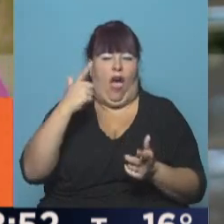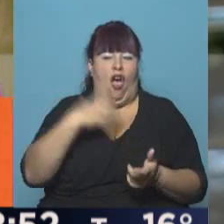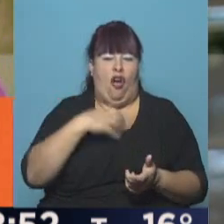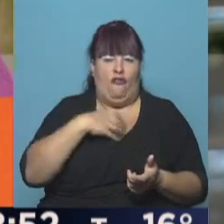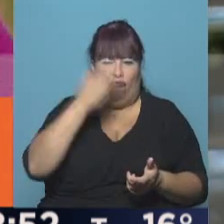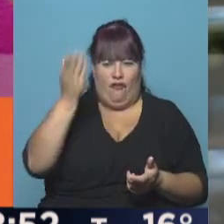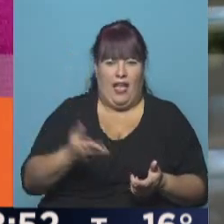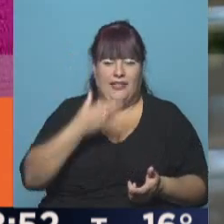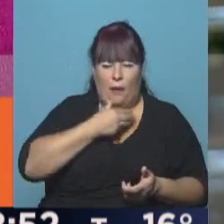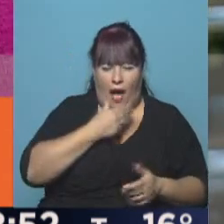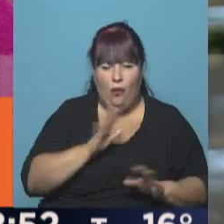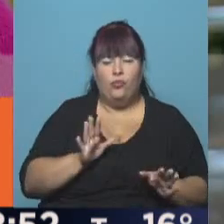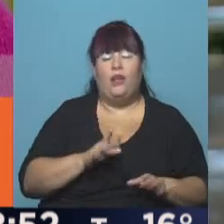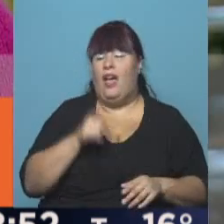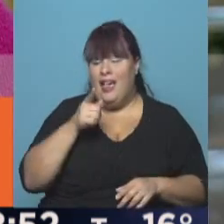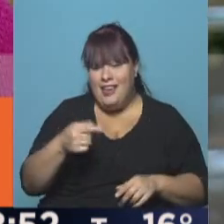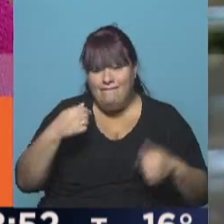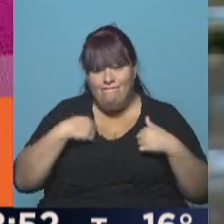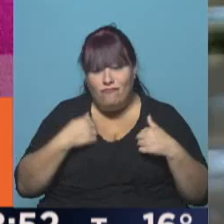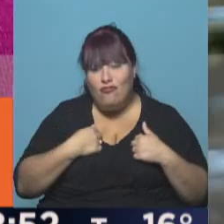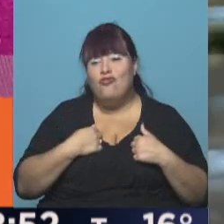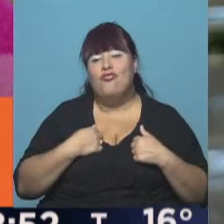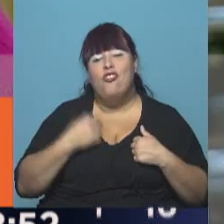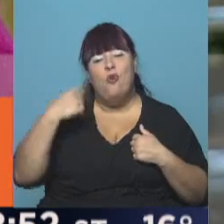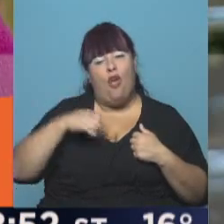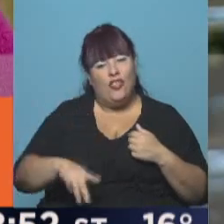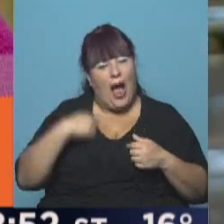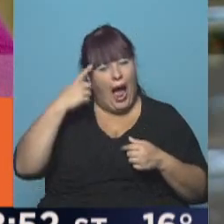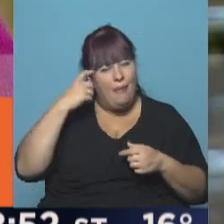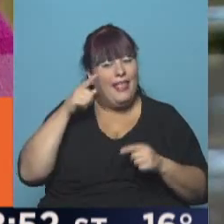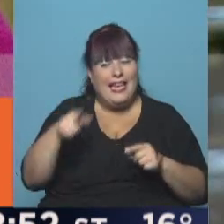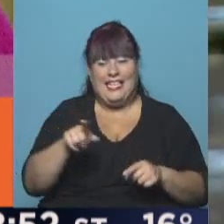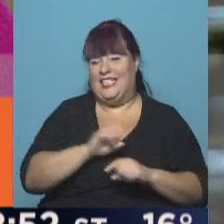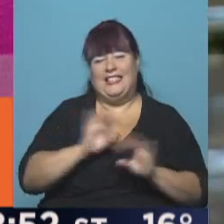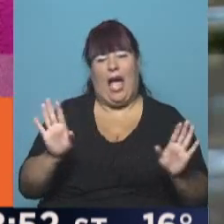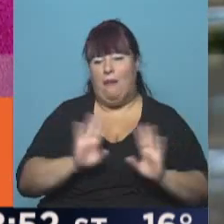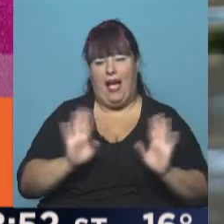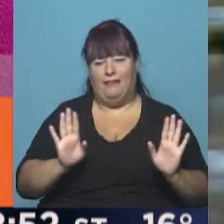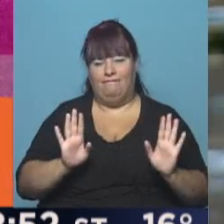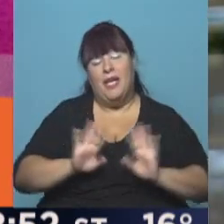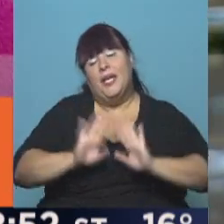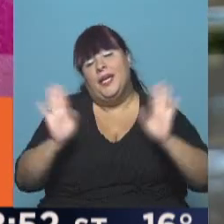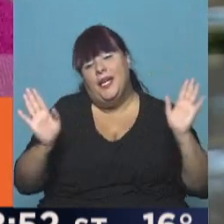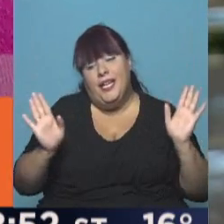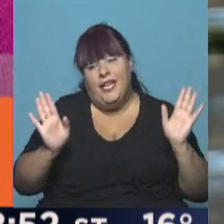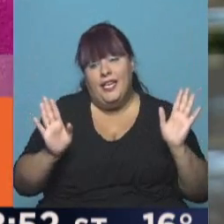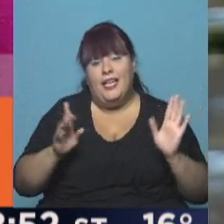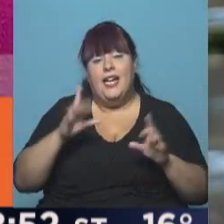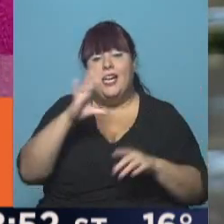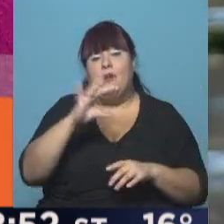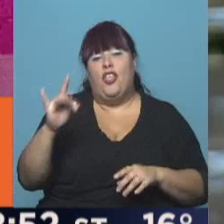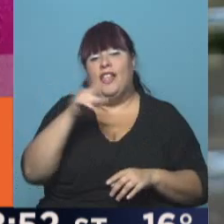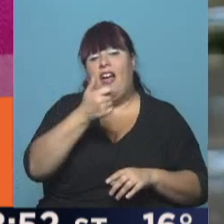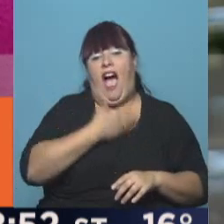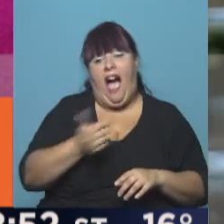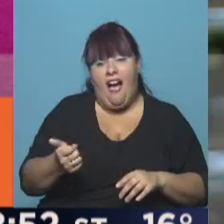quedaba a Bausa, y eso yo por lo pronto aprendí de chiquito en mi casa que eso no se hace, ¿no? Pero bueno, la dirigencia de la